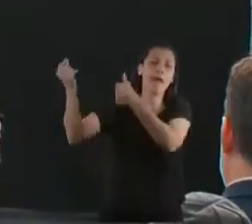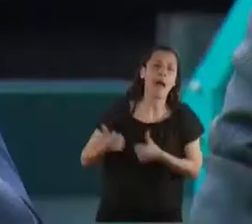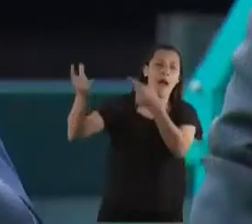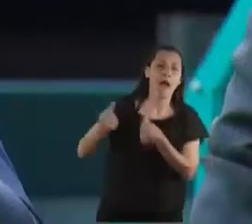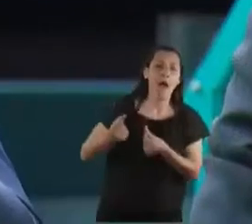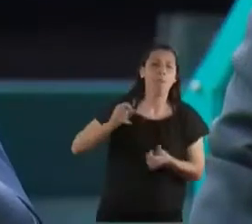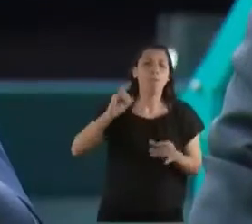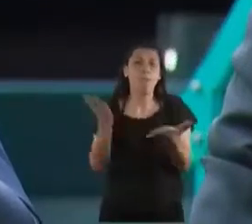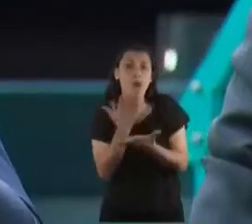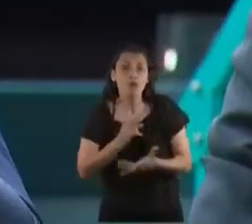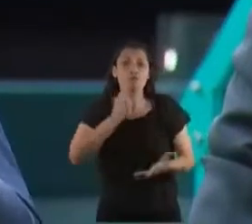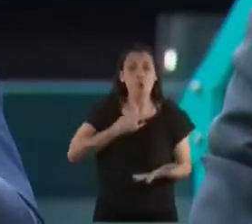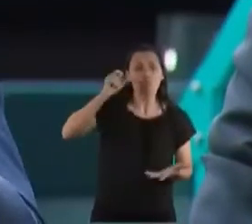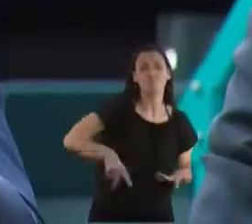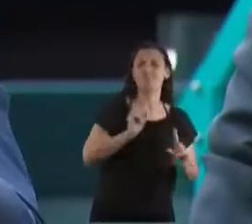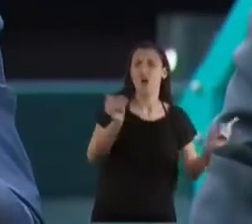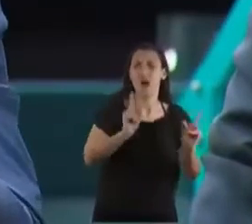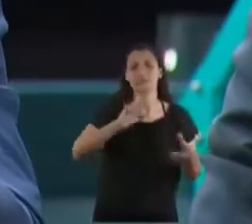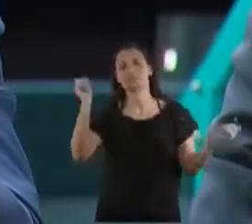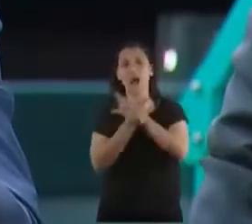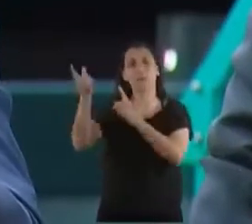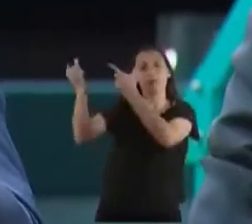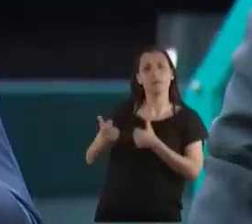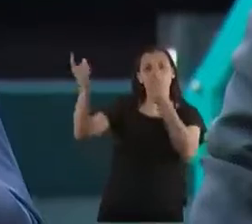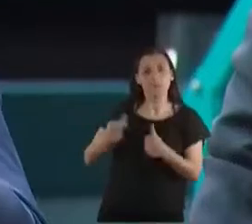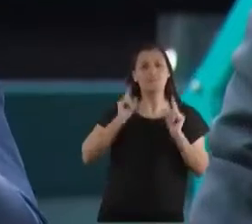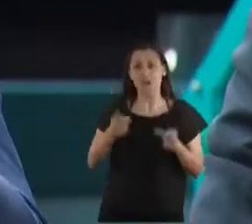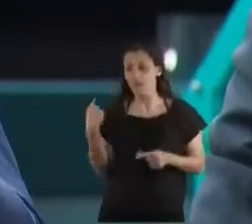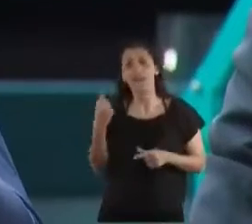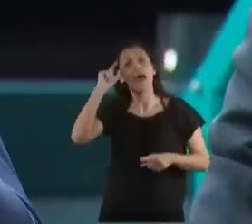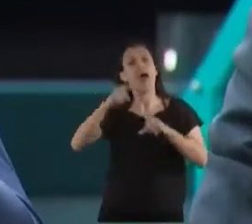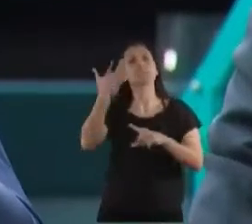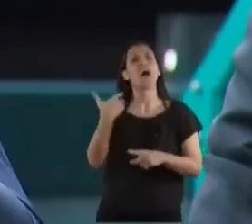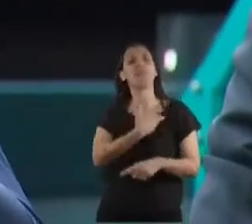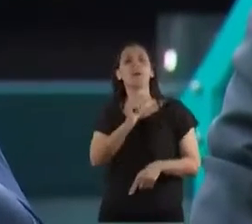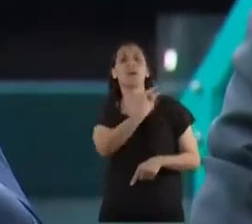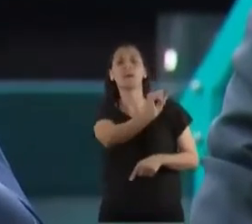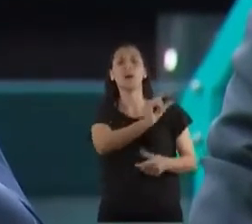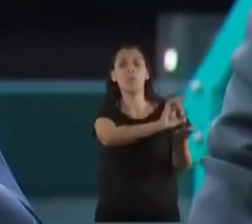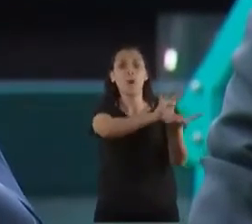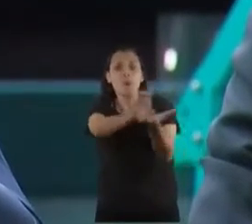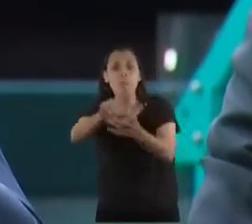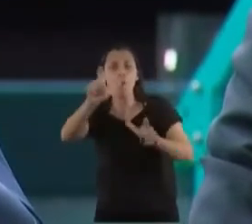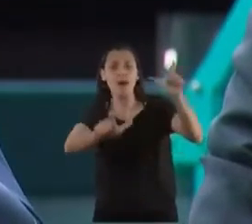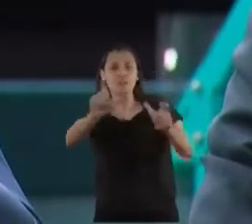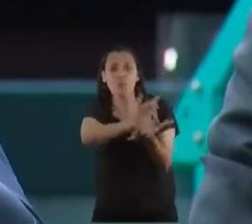producir. Vinimos después de los que le daban crédito para echar gente a la calle.